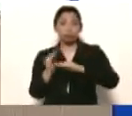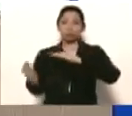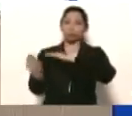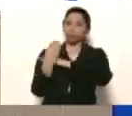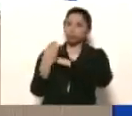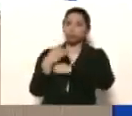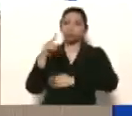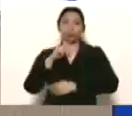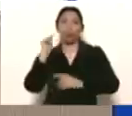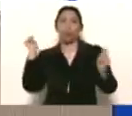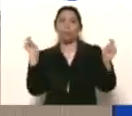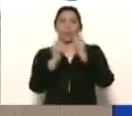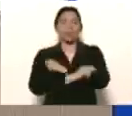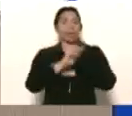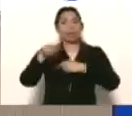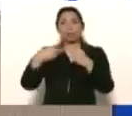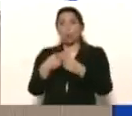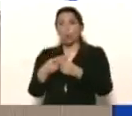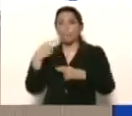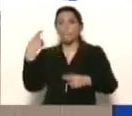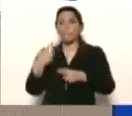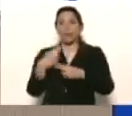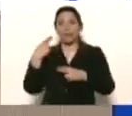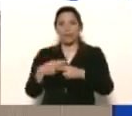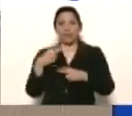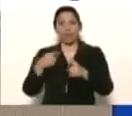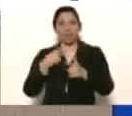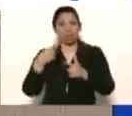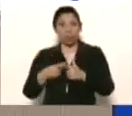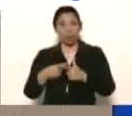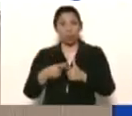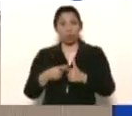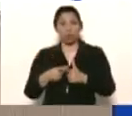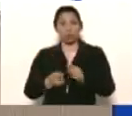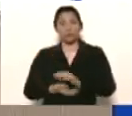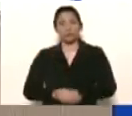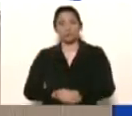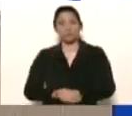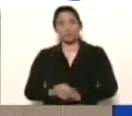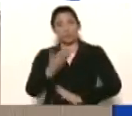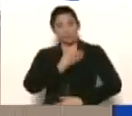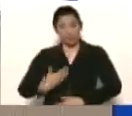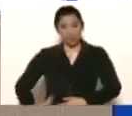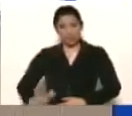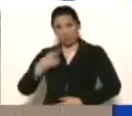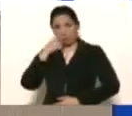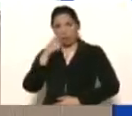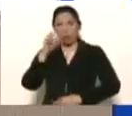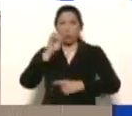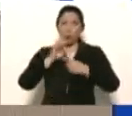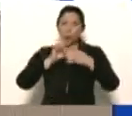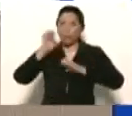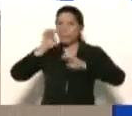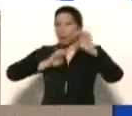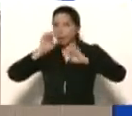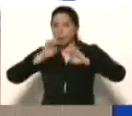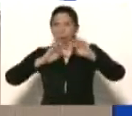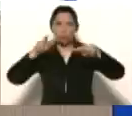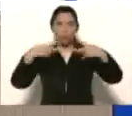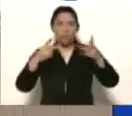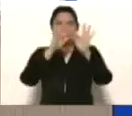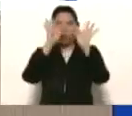convirtiera en ningún tipo de riesgo entonces la consecuencia directa es que presidente maduro está evaluando nuevas formas de